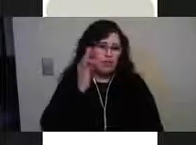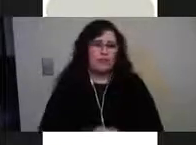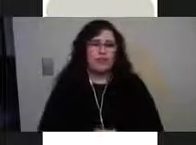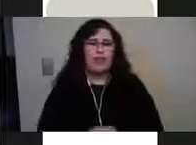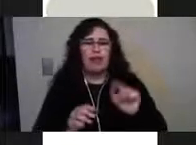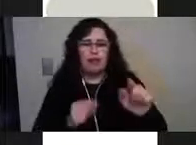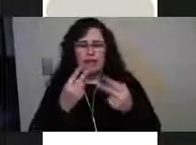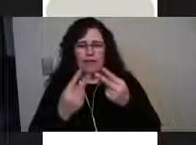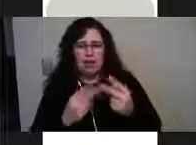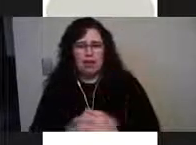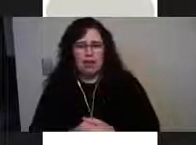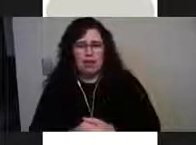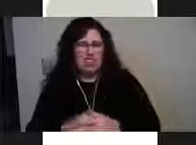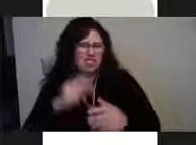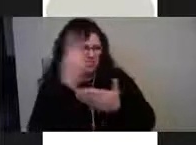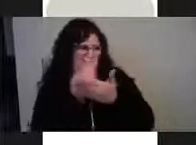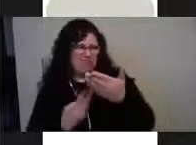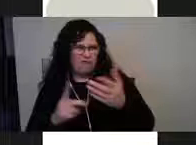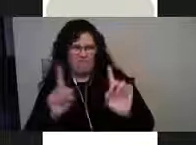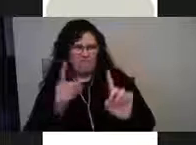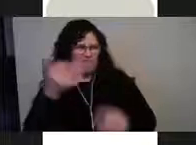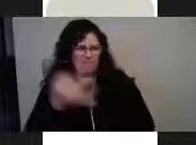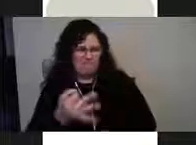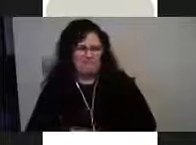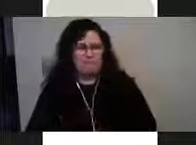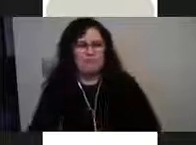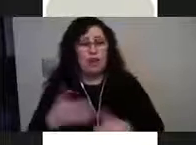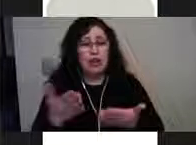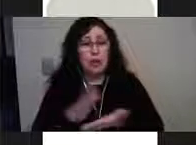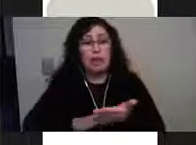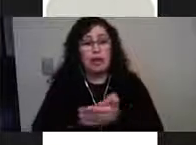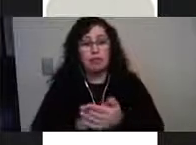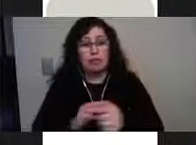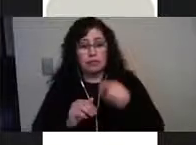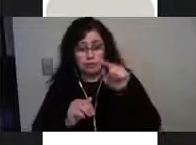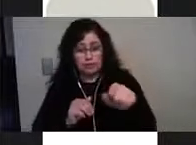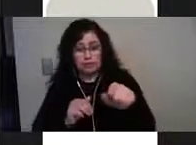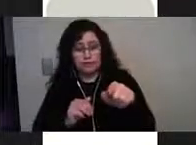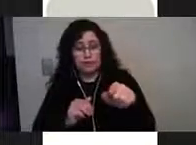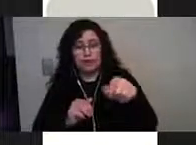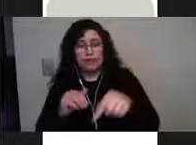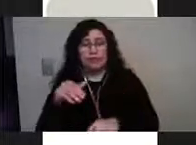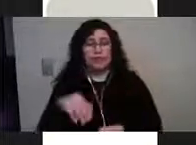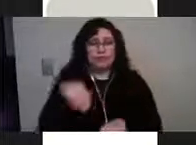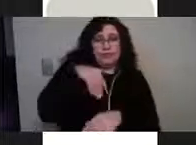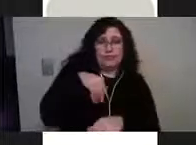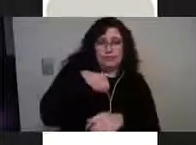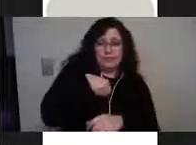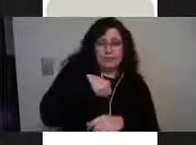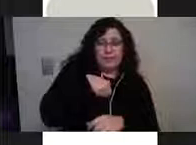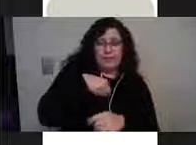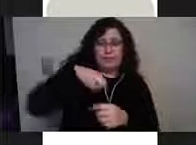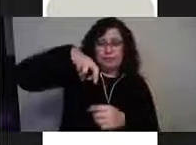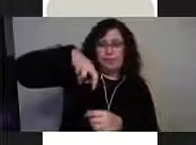dibujos están un poco incorrectos, ¿ya? Una hemiplegia que es como este niño que está aquí, ¿cierto? Con postura típica de flexión en